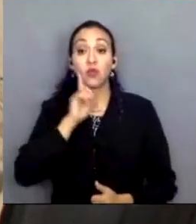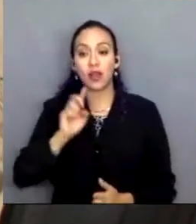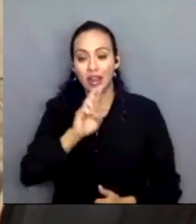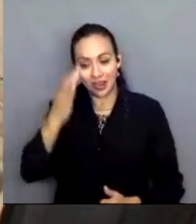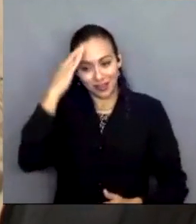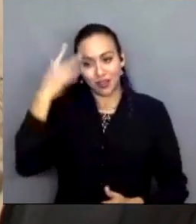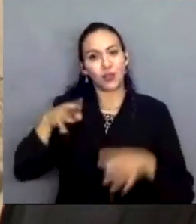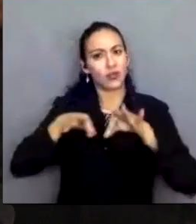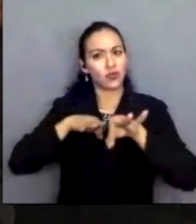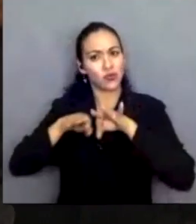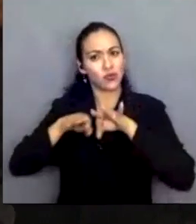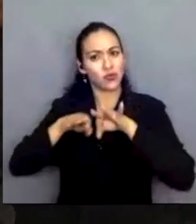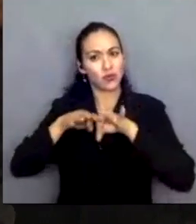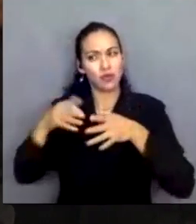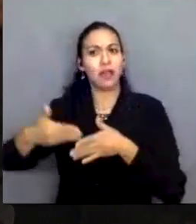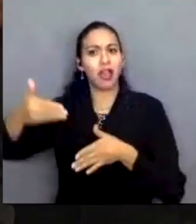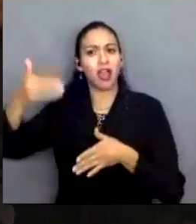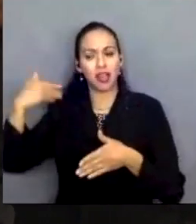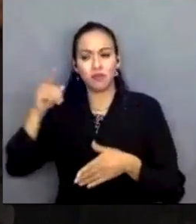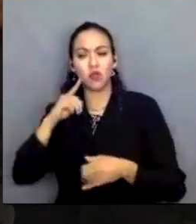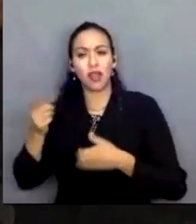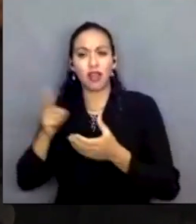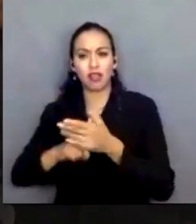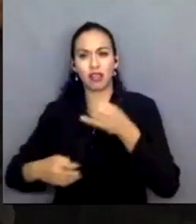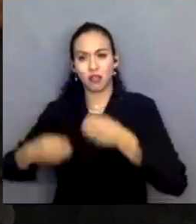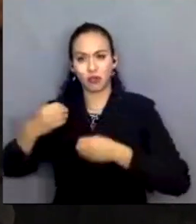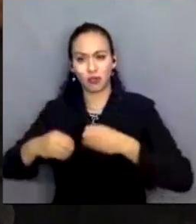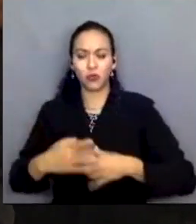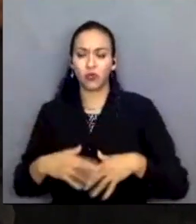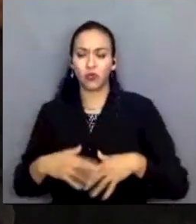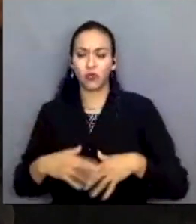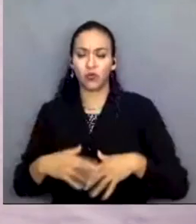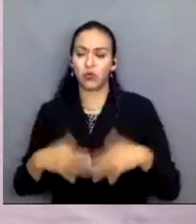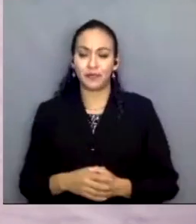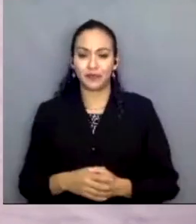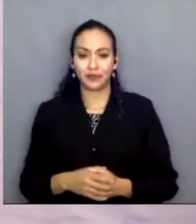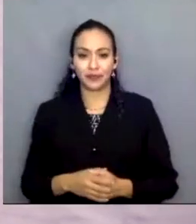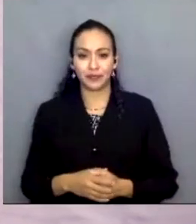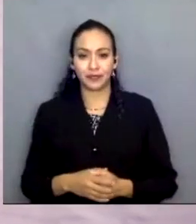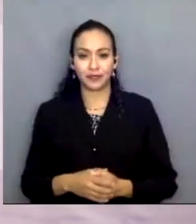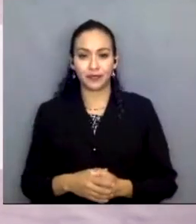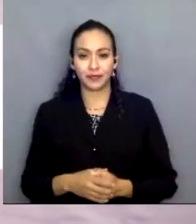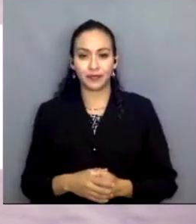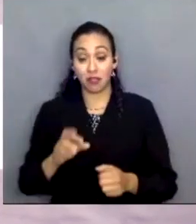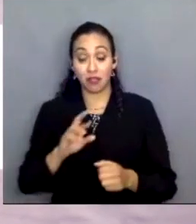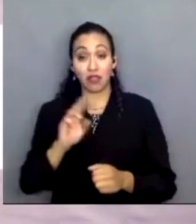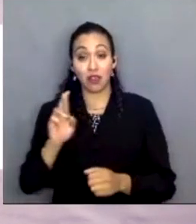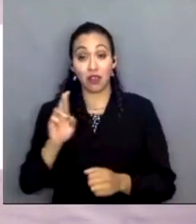de justicia del país por los obstáculos superados día con día. Las admiro,